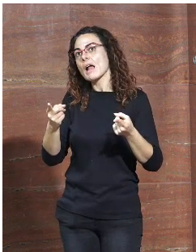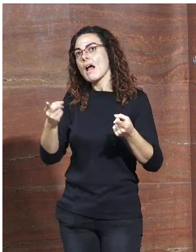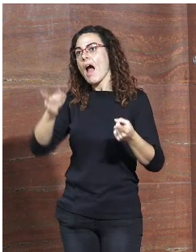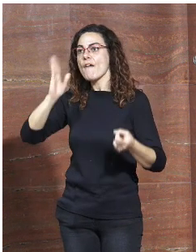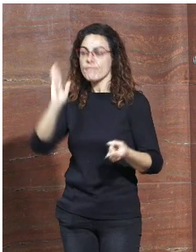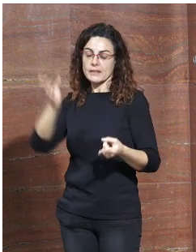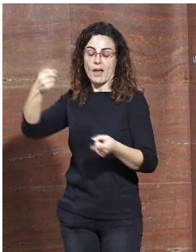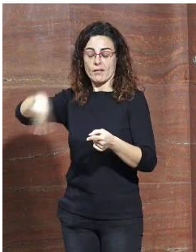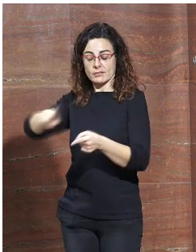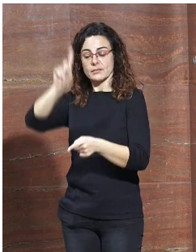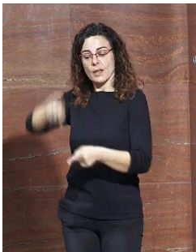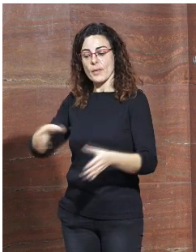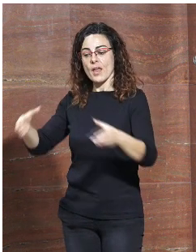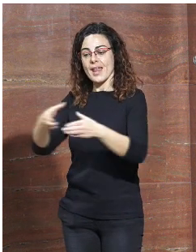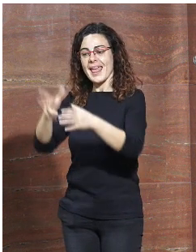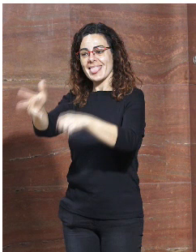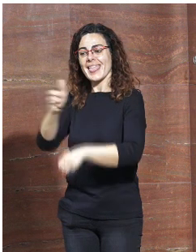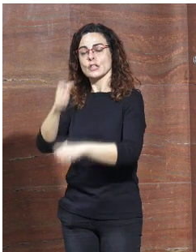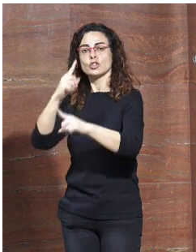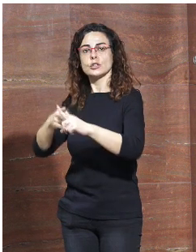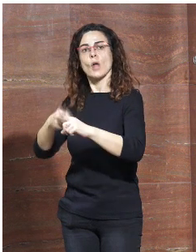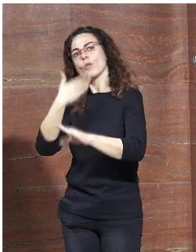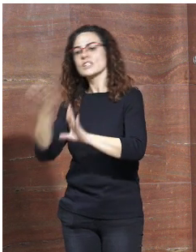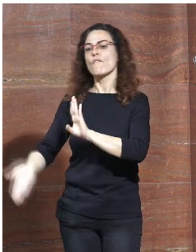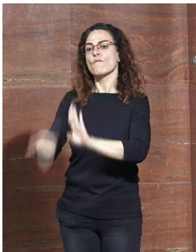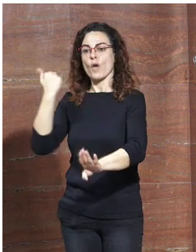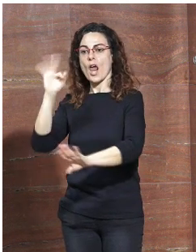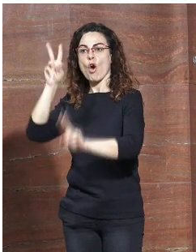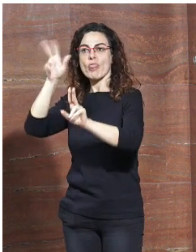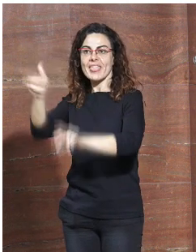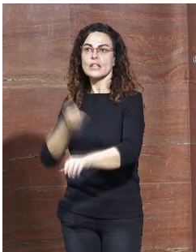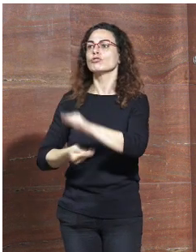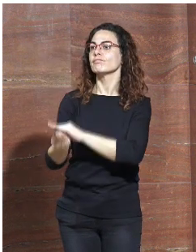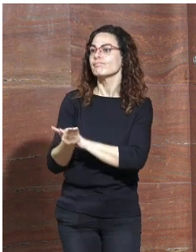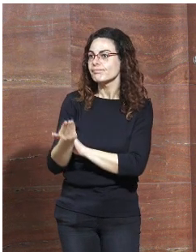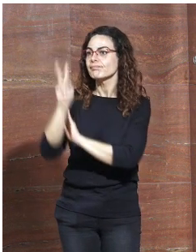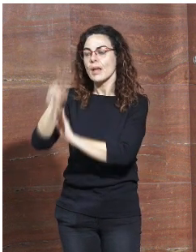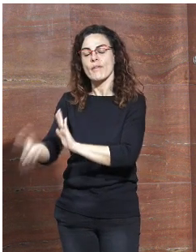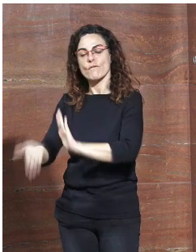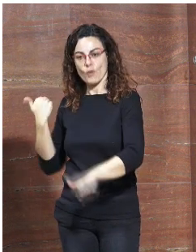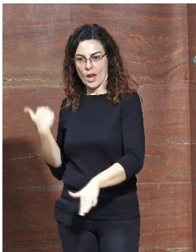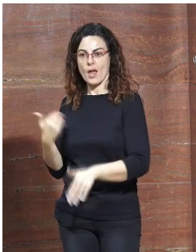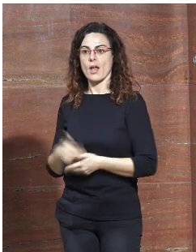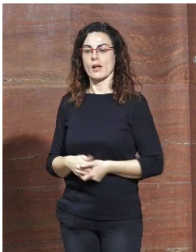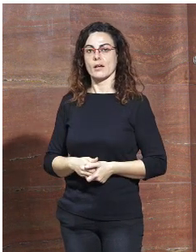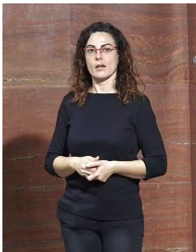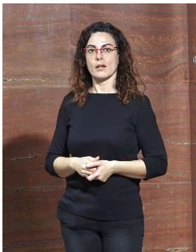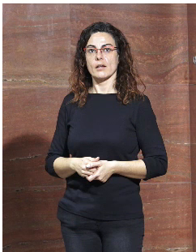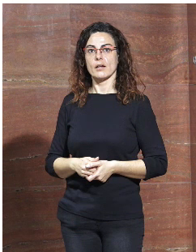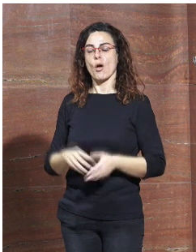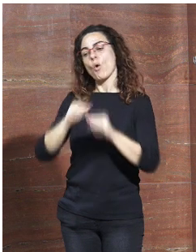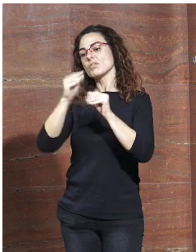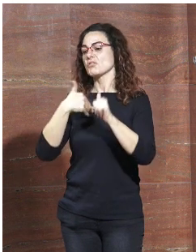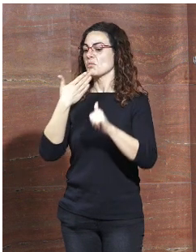conculcando también sus derechos sexuales y reproductivos. invadían sus cuerpos como si no fueran